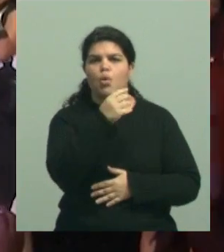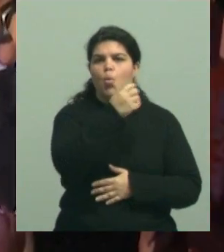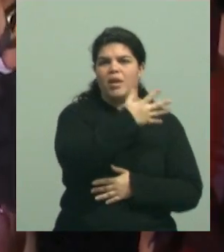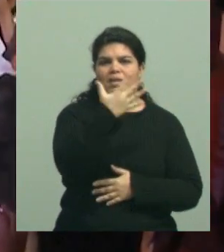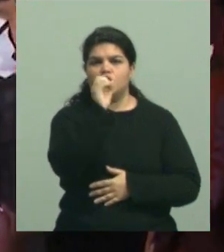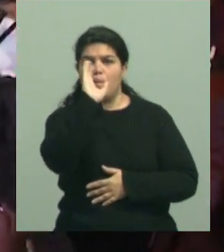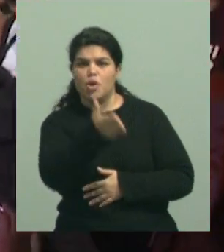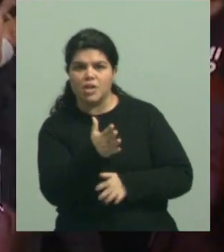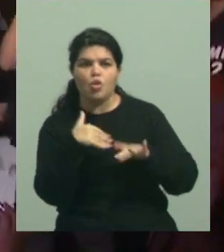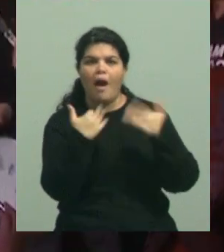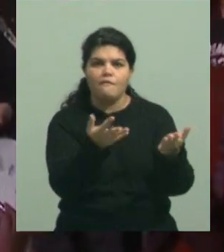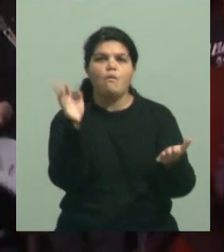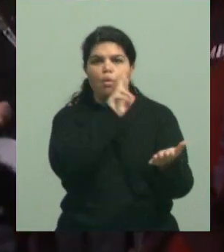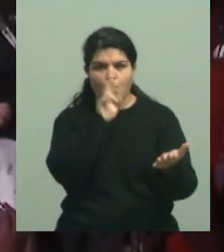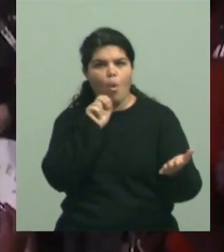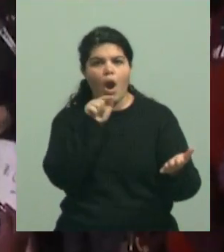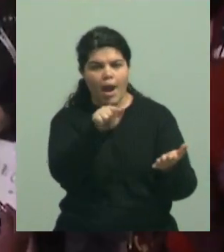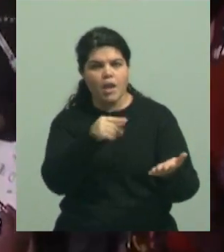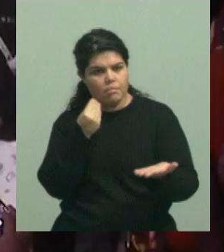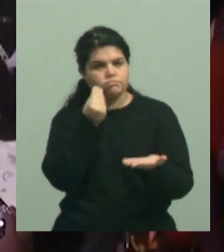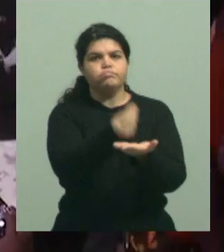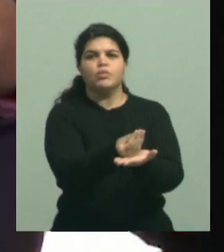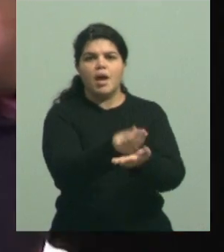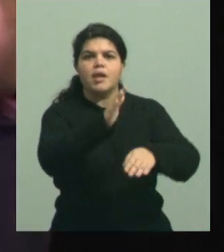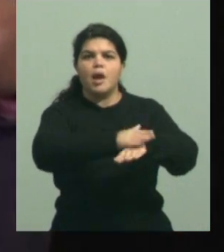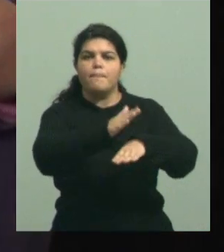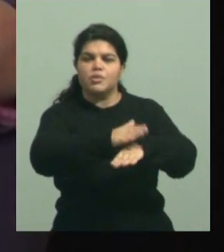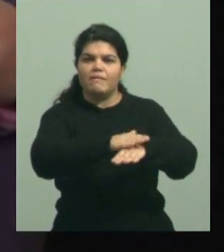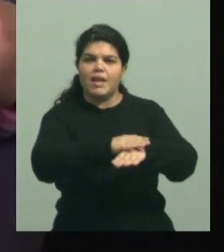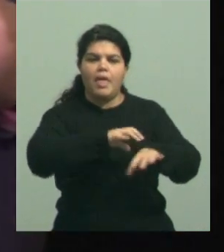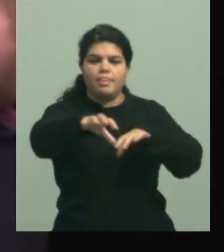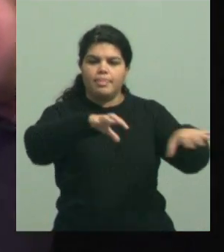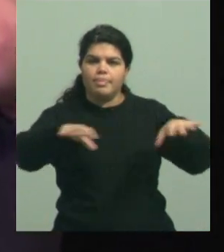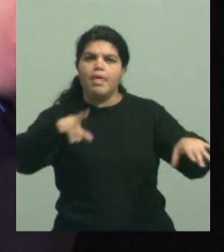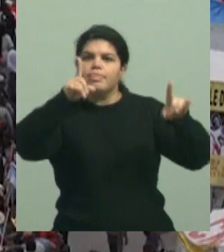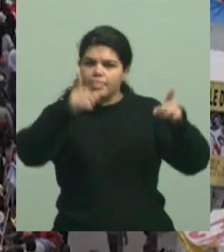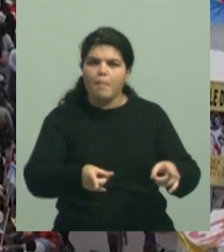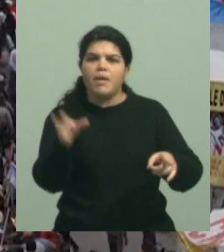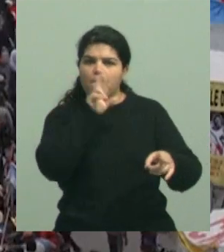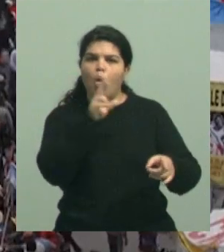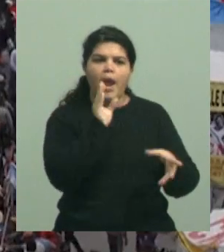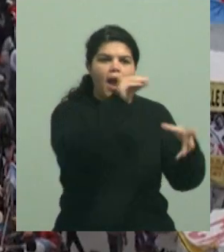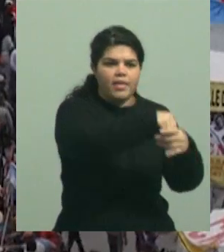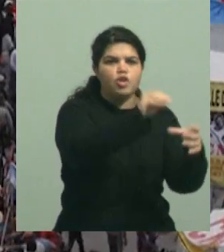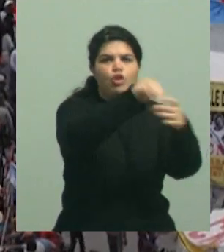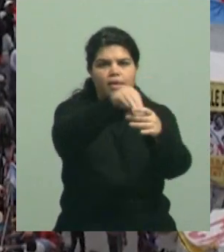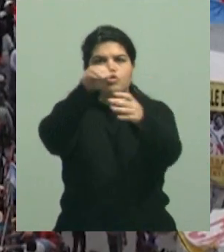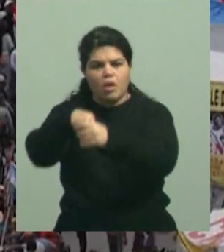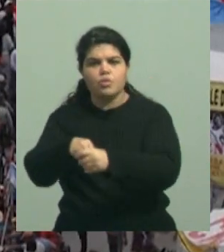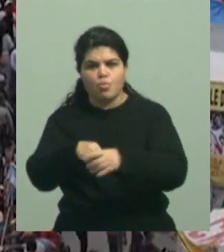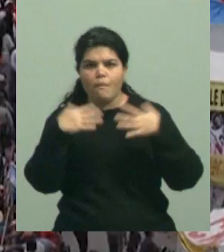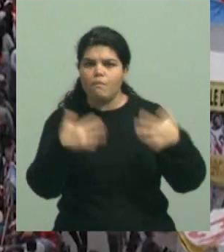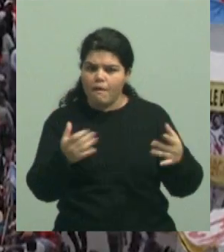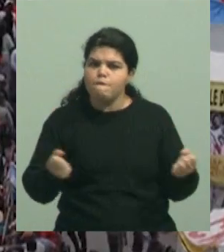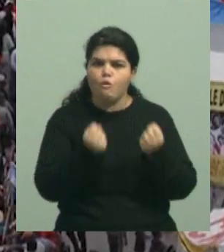cargos directivos a cargo de mujeres, ¿no? Teniendo en cuenta que se habla de, obviamente,